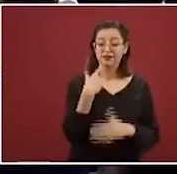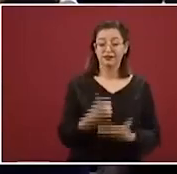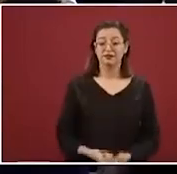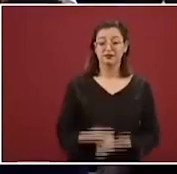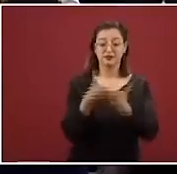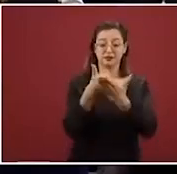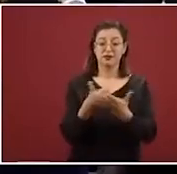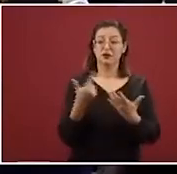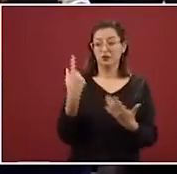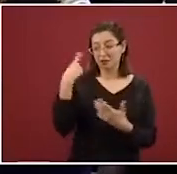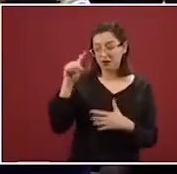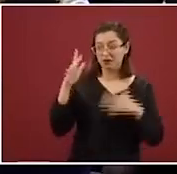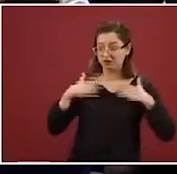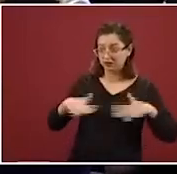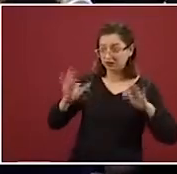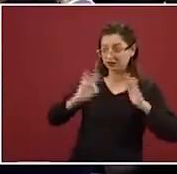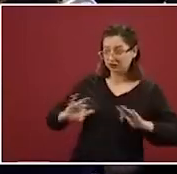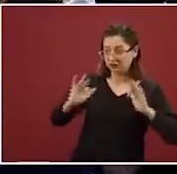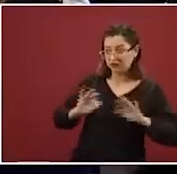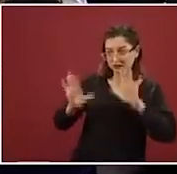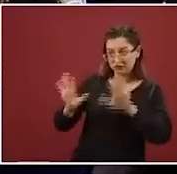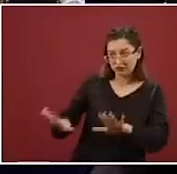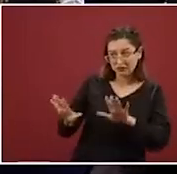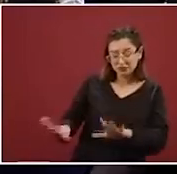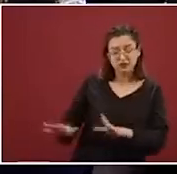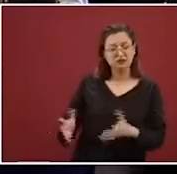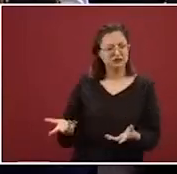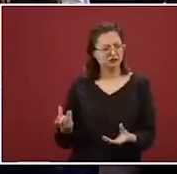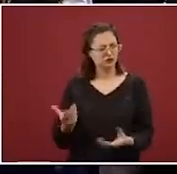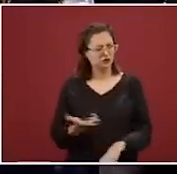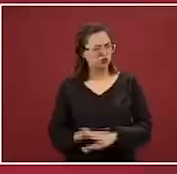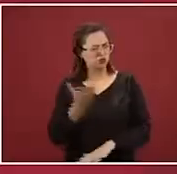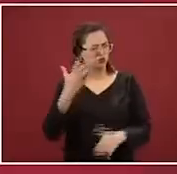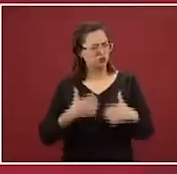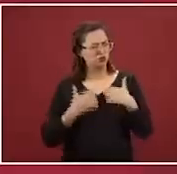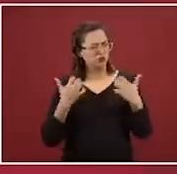a que no estén tan corajudos.